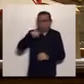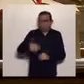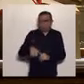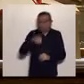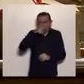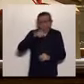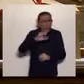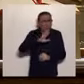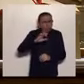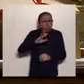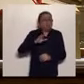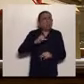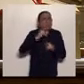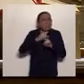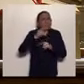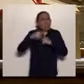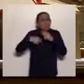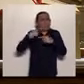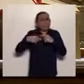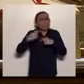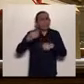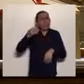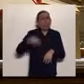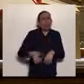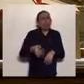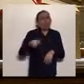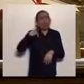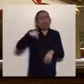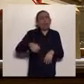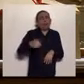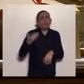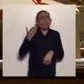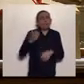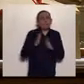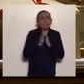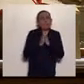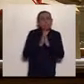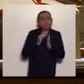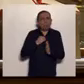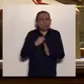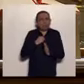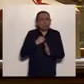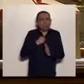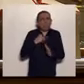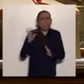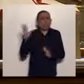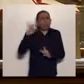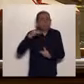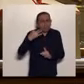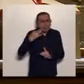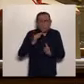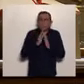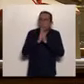este domingo especial que rezamos justamente por todas ellas, sino que lo podamos hacer todos los días, si es posible,